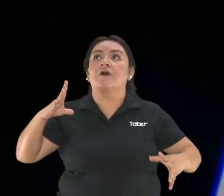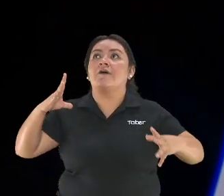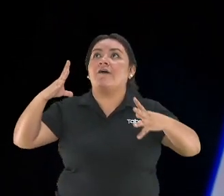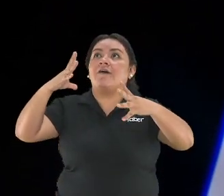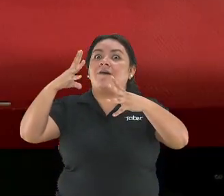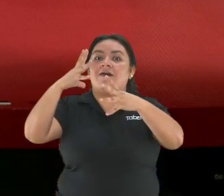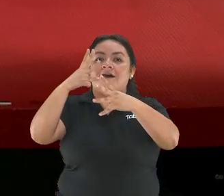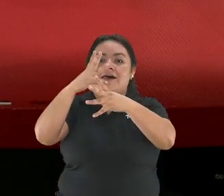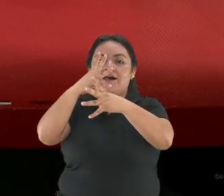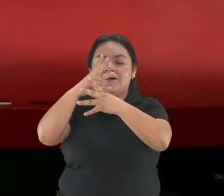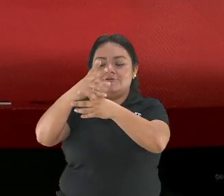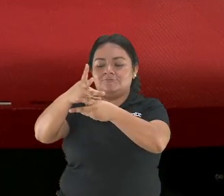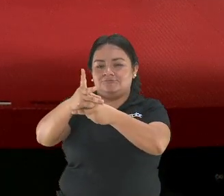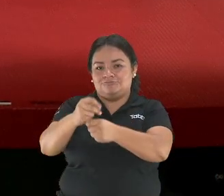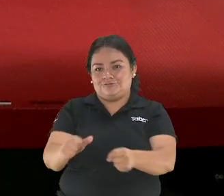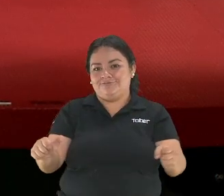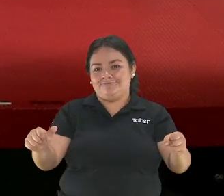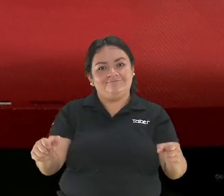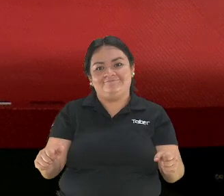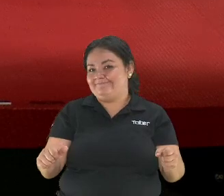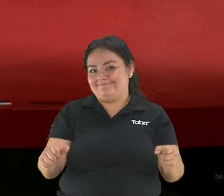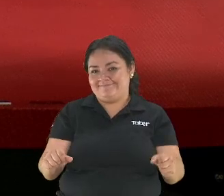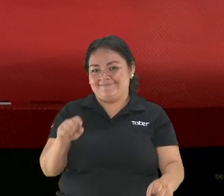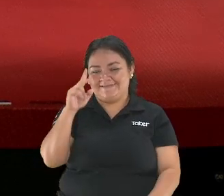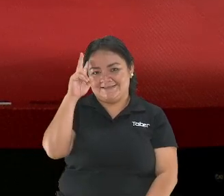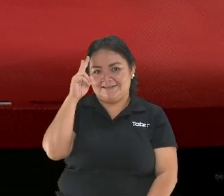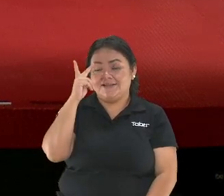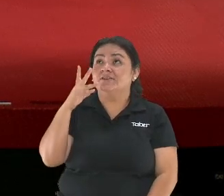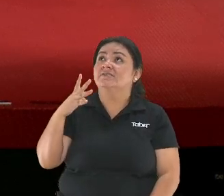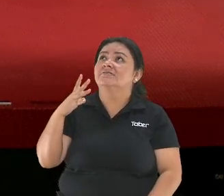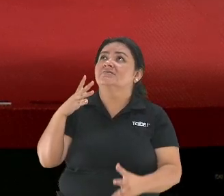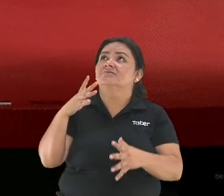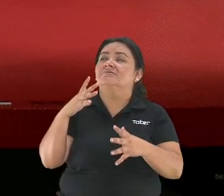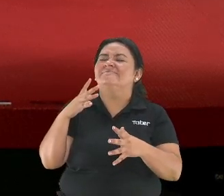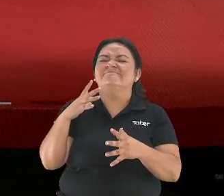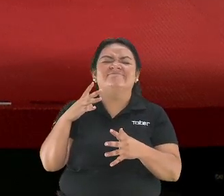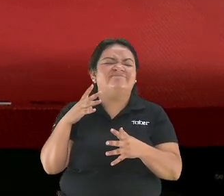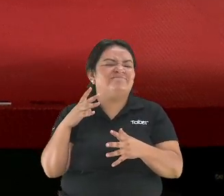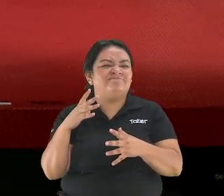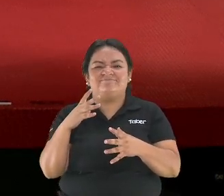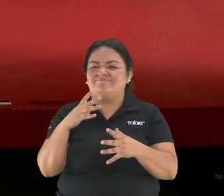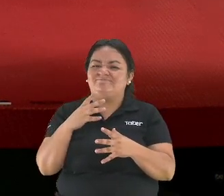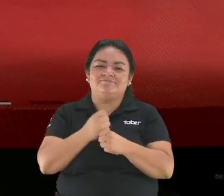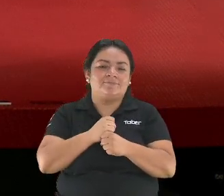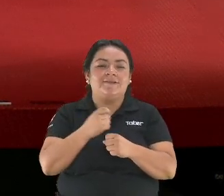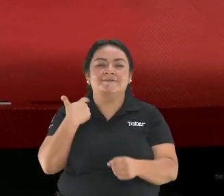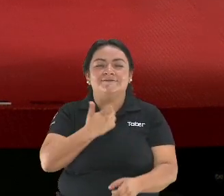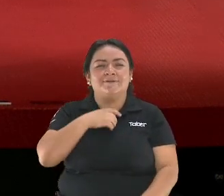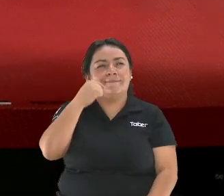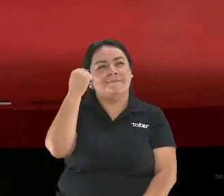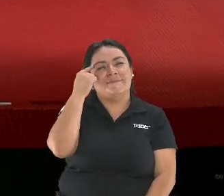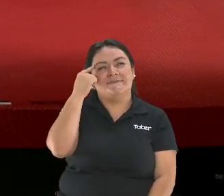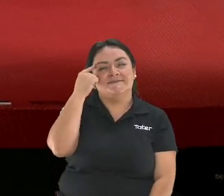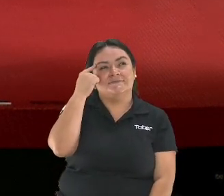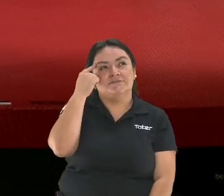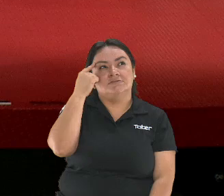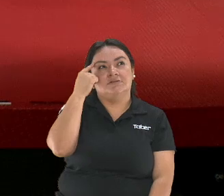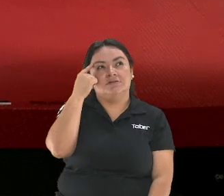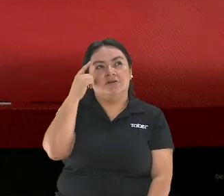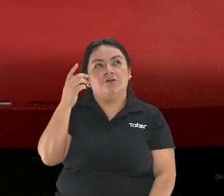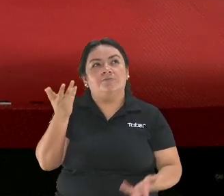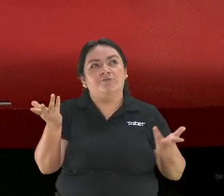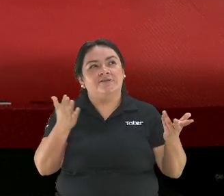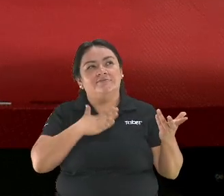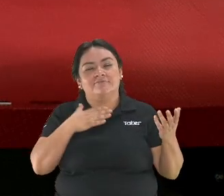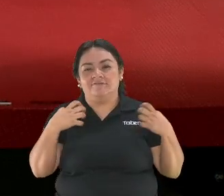dios la confianza en dios comienza a decaer y nos comenzamos a preguntar por qué